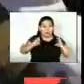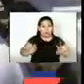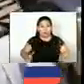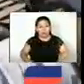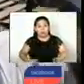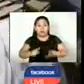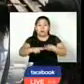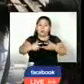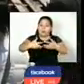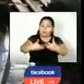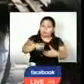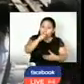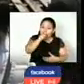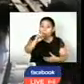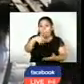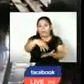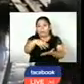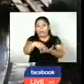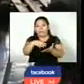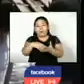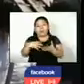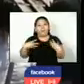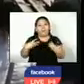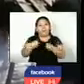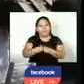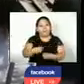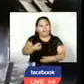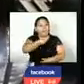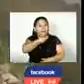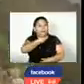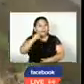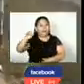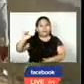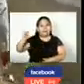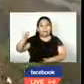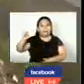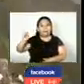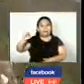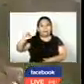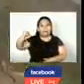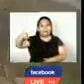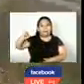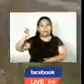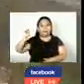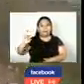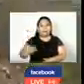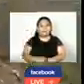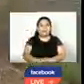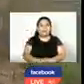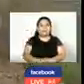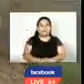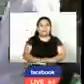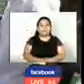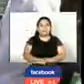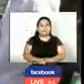empresa privada y sociedad civil. Con imágenes e informe de Enrique López, Noticiero Hechos.